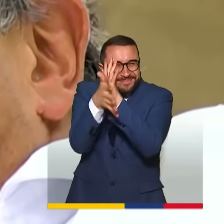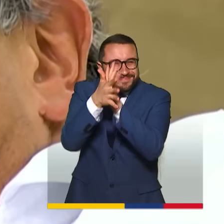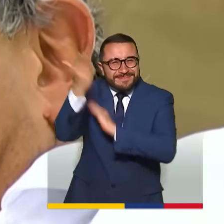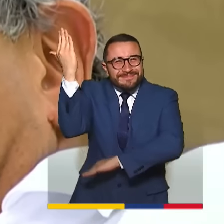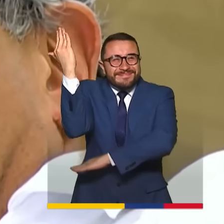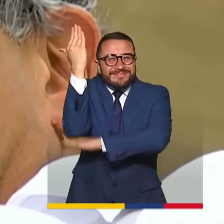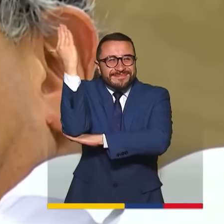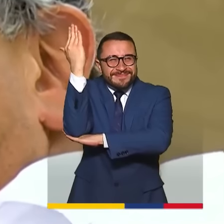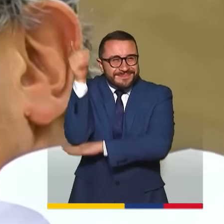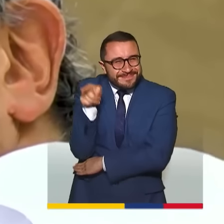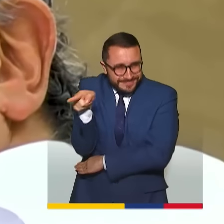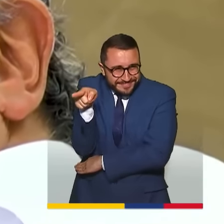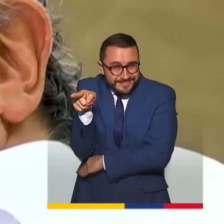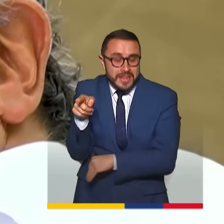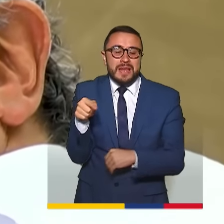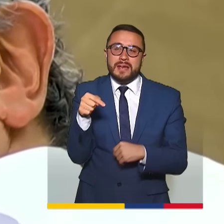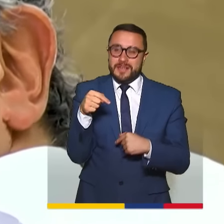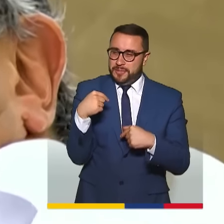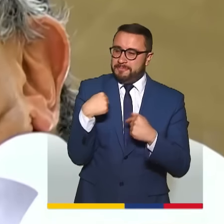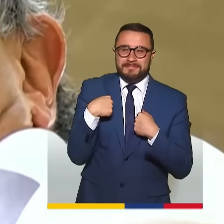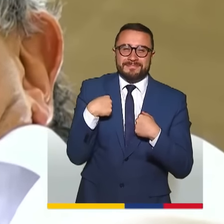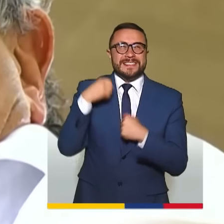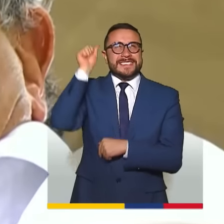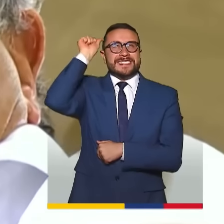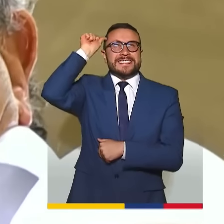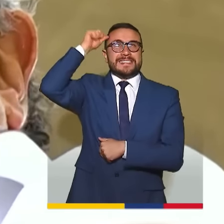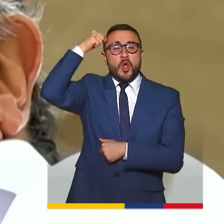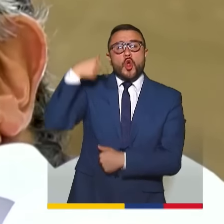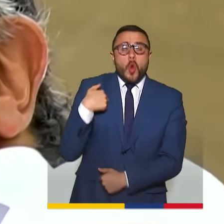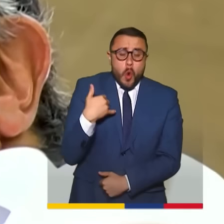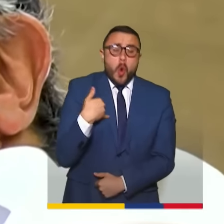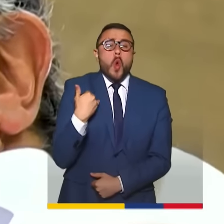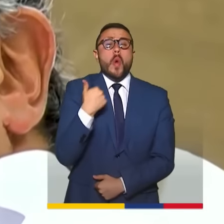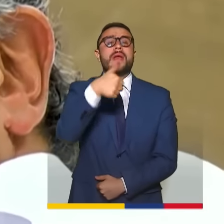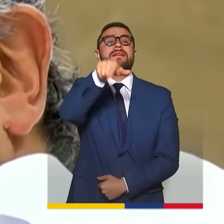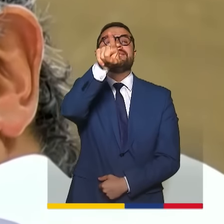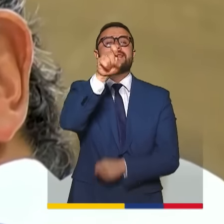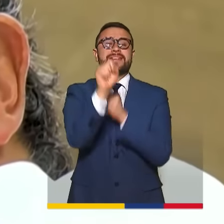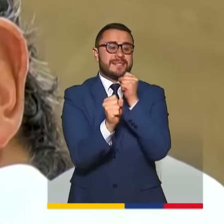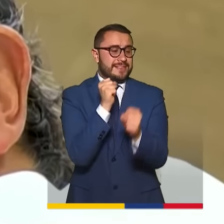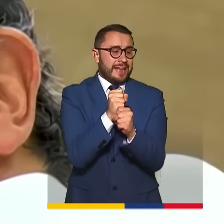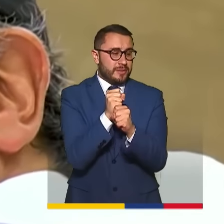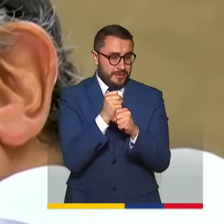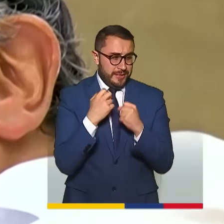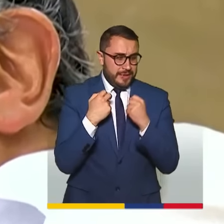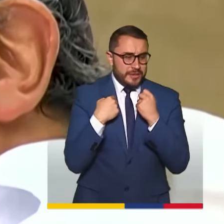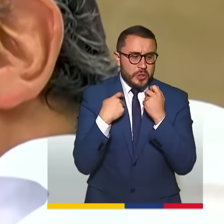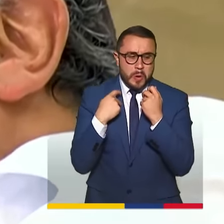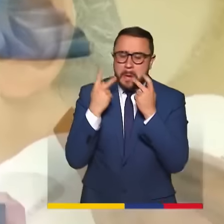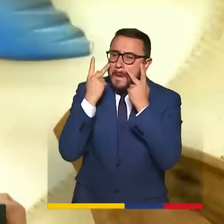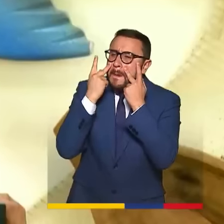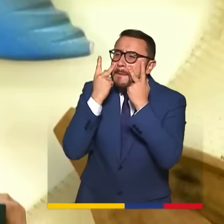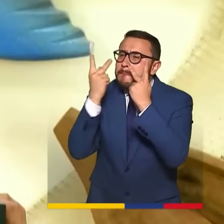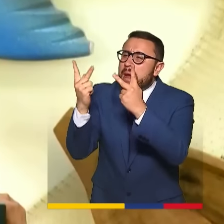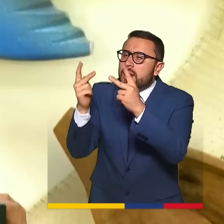hay un episodio que me marcó teniendo apenas 16 años de edad al verla.